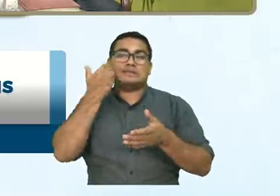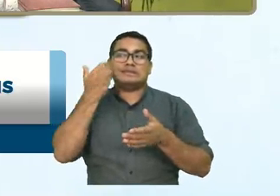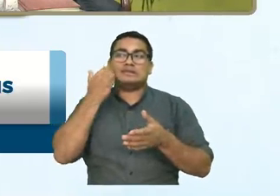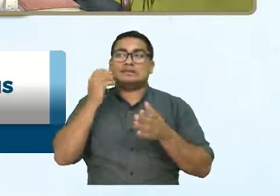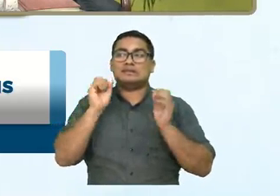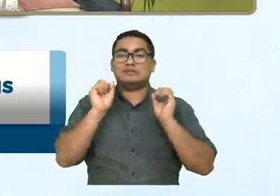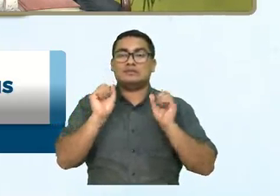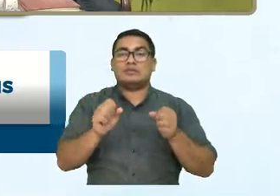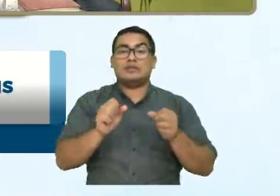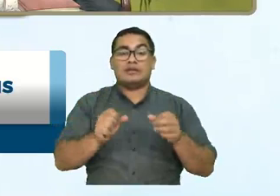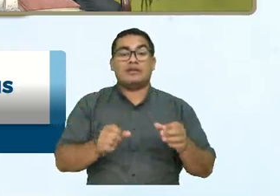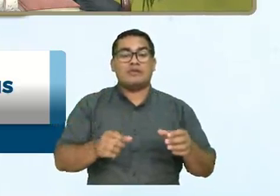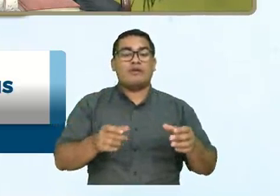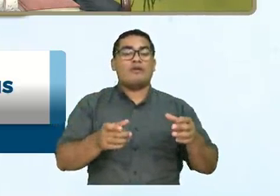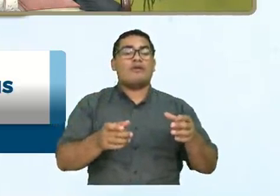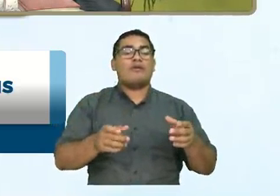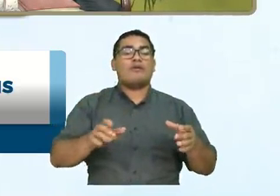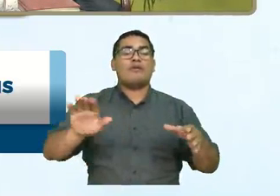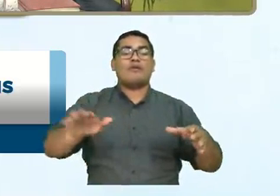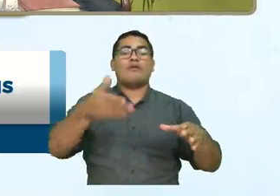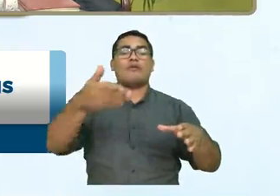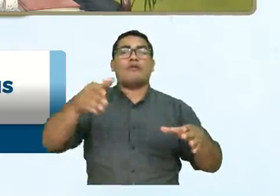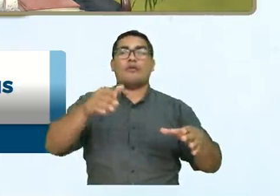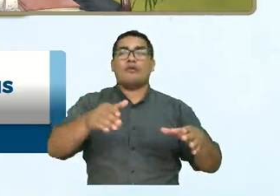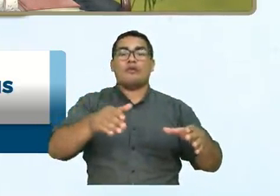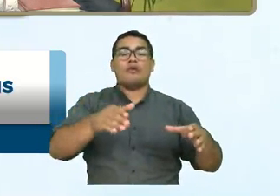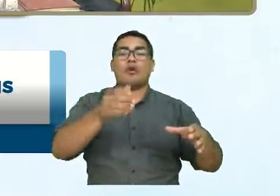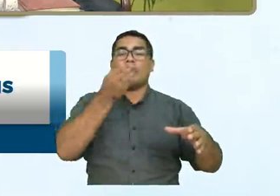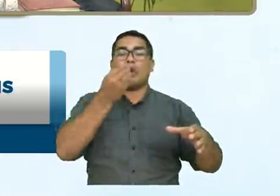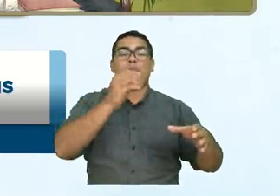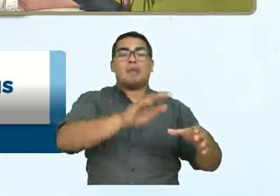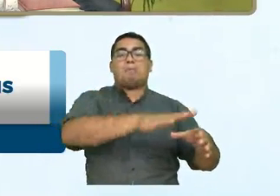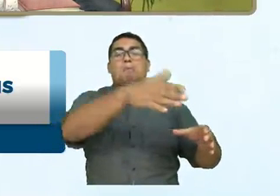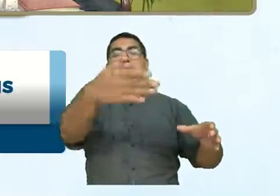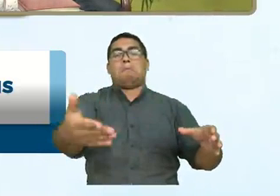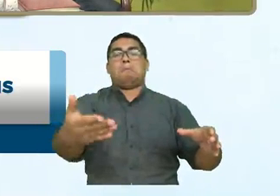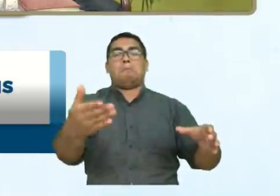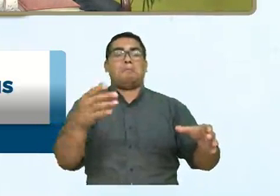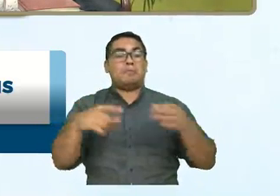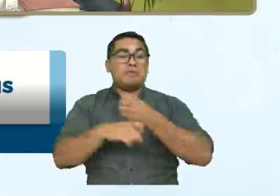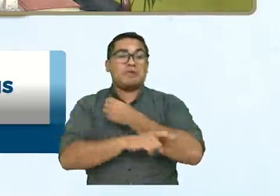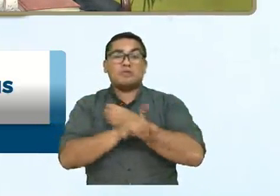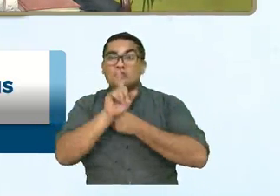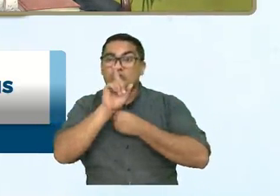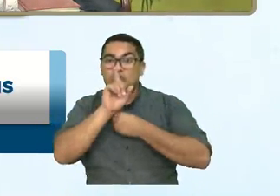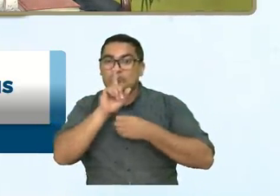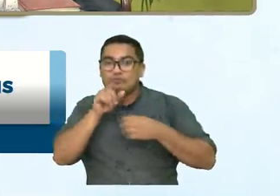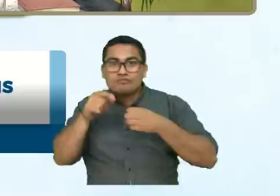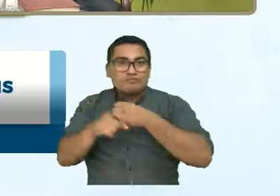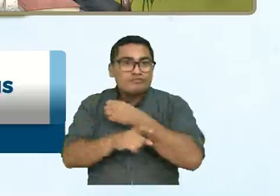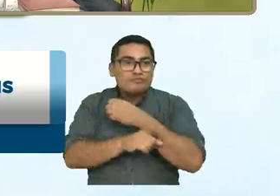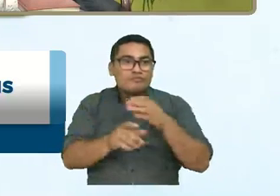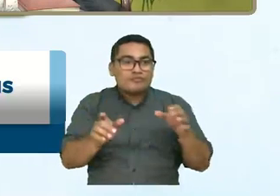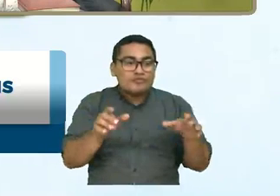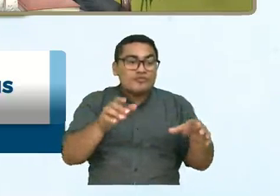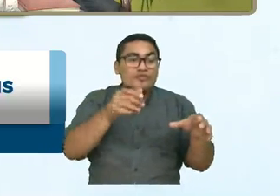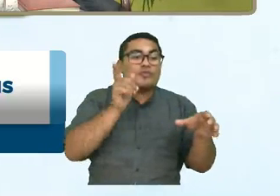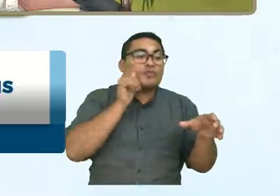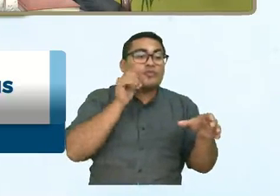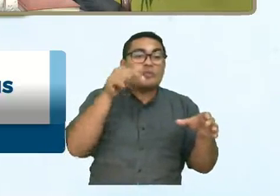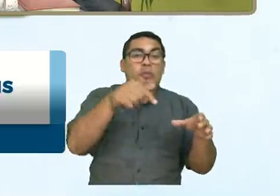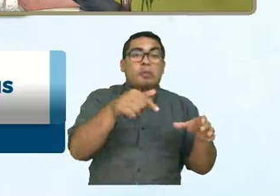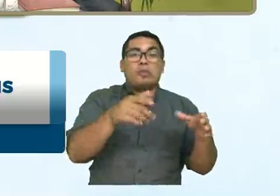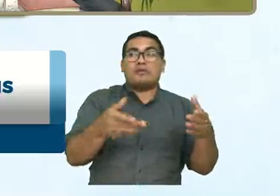llegó a la cocina, los alimentos están descubiertos, miccionó ahí, nosotros nos damos cuenta. No los caliento